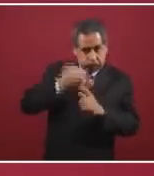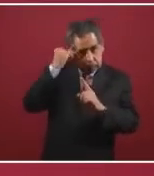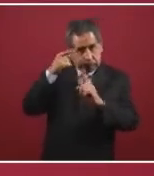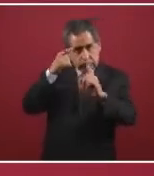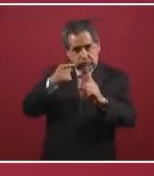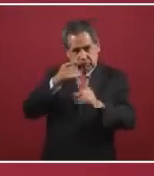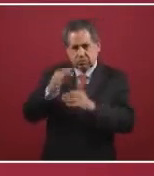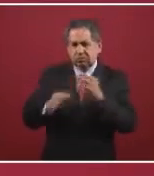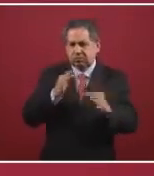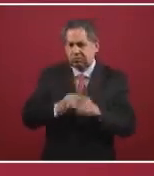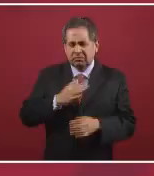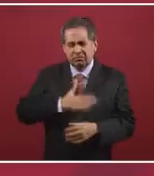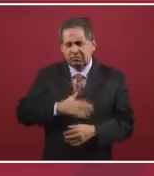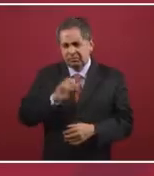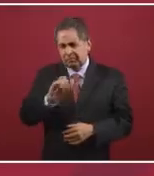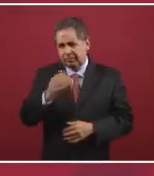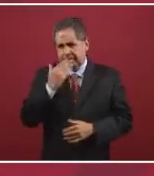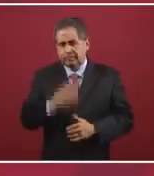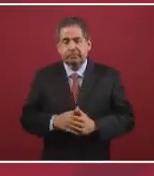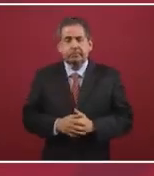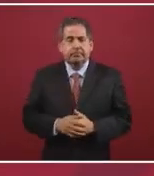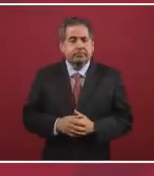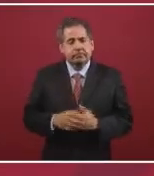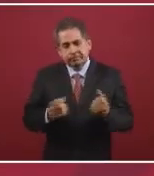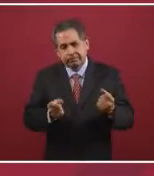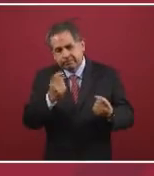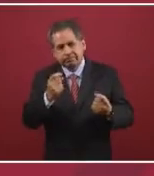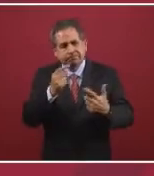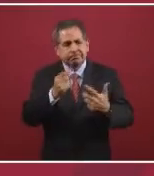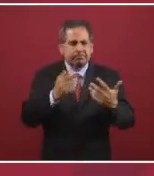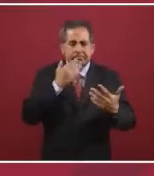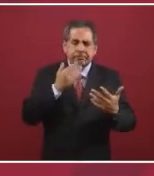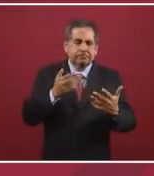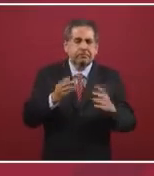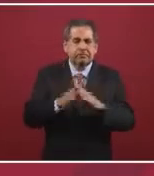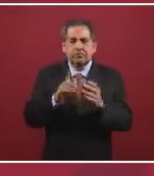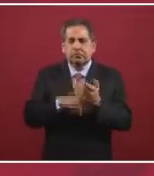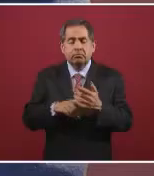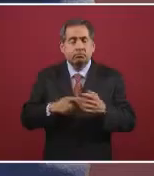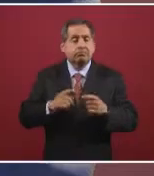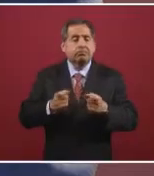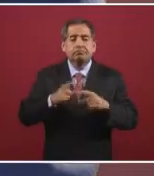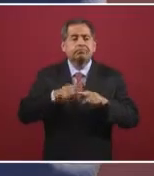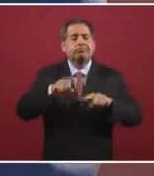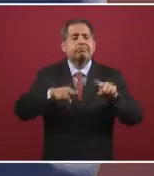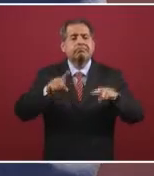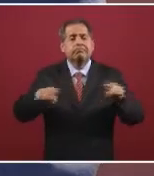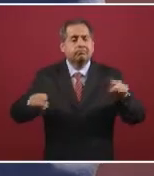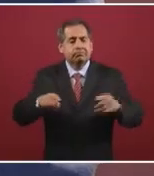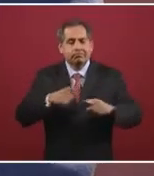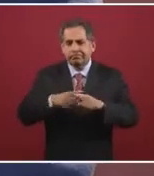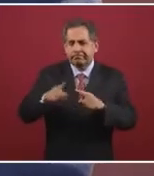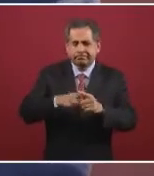principios. Han empezado a dispersarse los